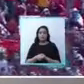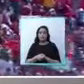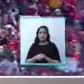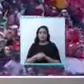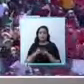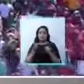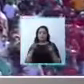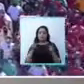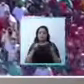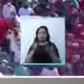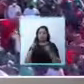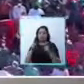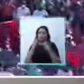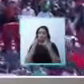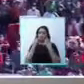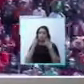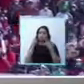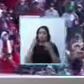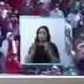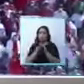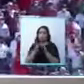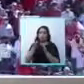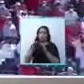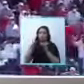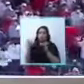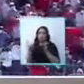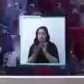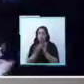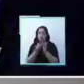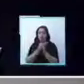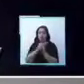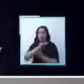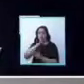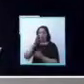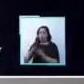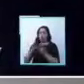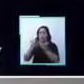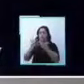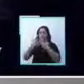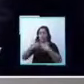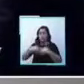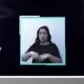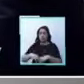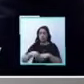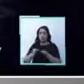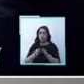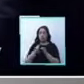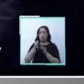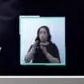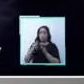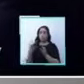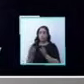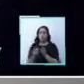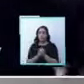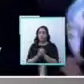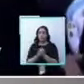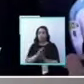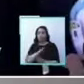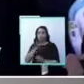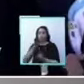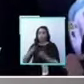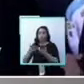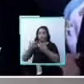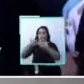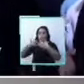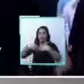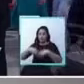política nueva, que recordemos, hay que ser también críticos en esto, ¿verdad? Muchos de los que conforman la militancia o la dirigencia más propiamente